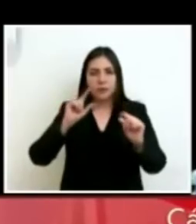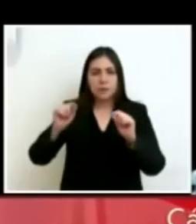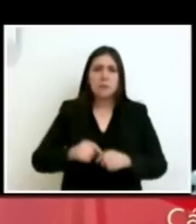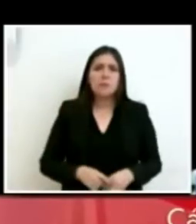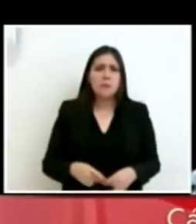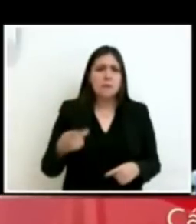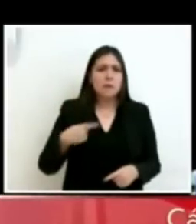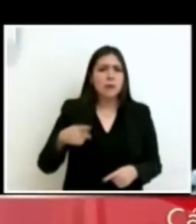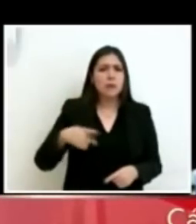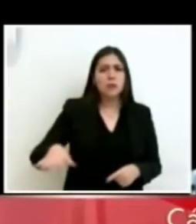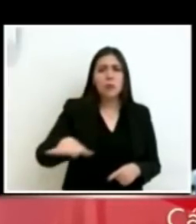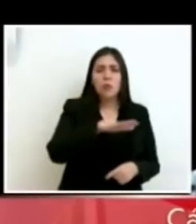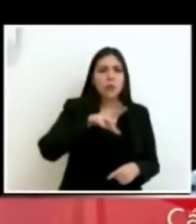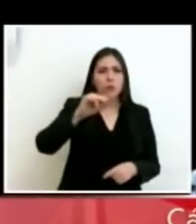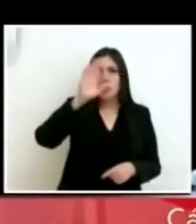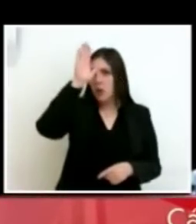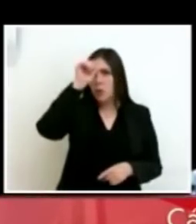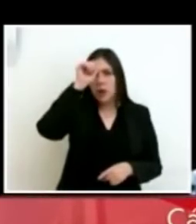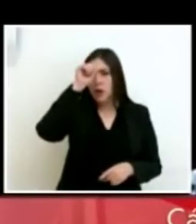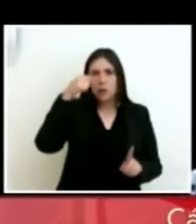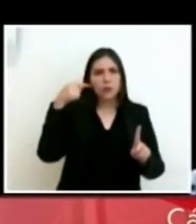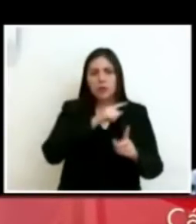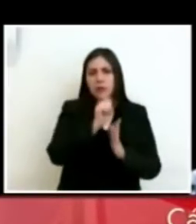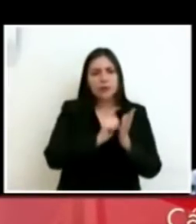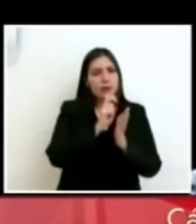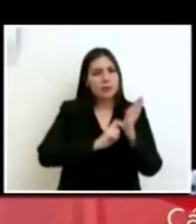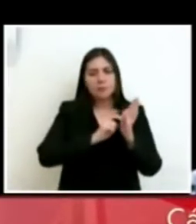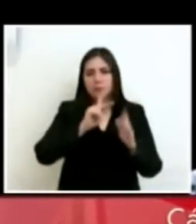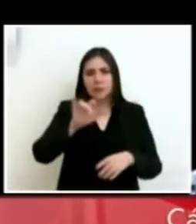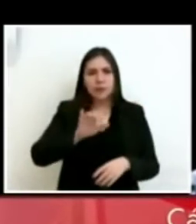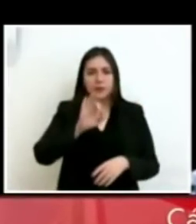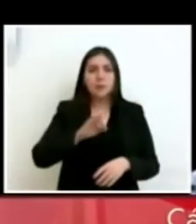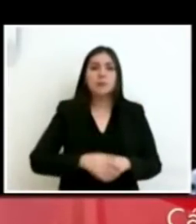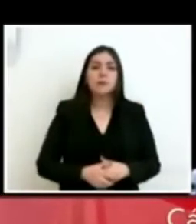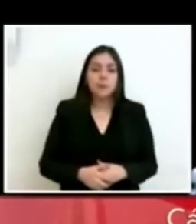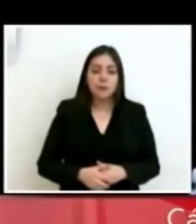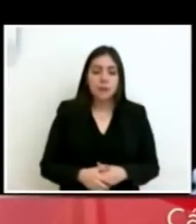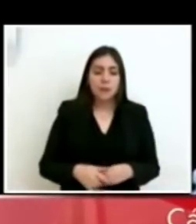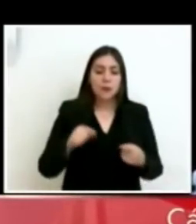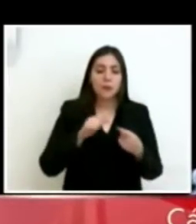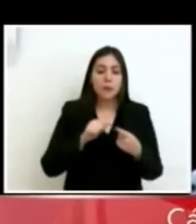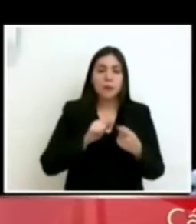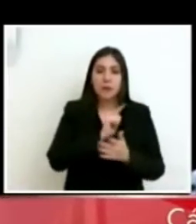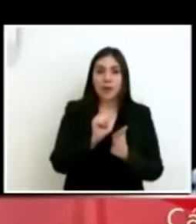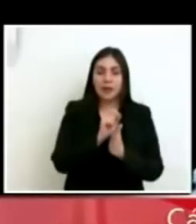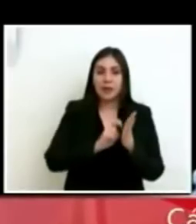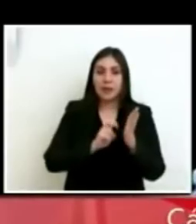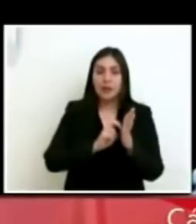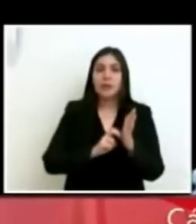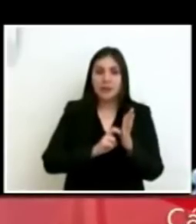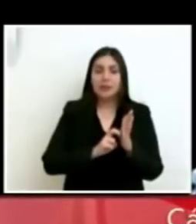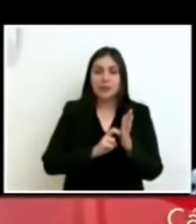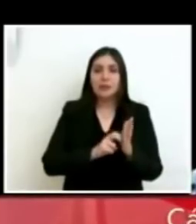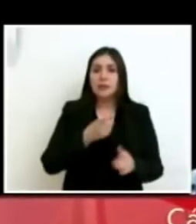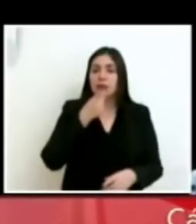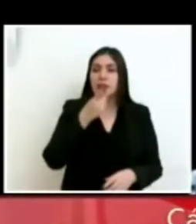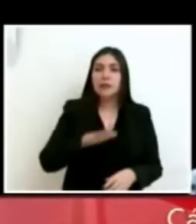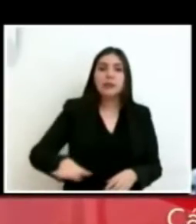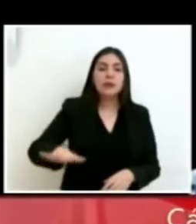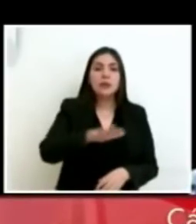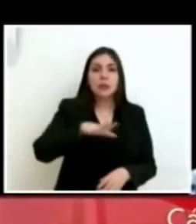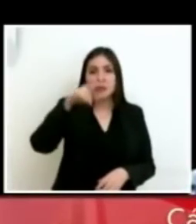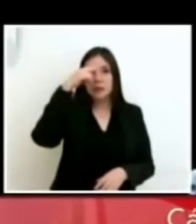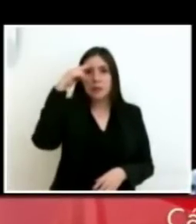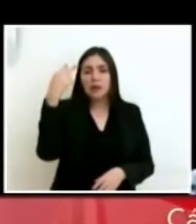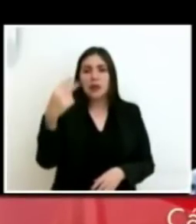al Poder Judicial. Con este tipo de reforma les están diciendo a las y los mexicanos